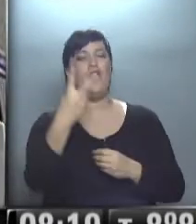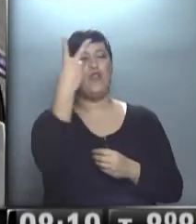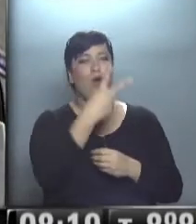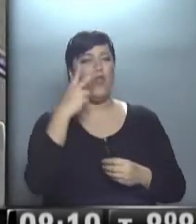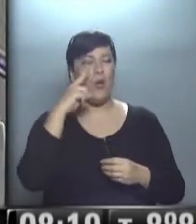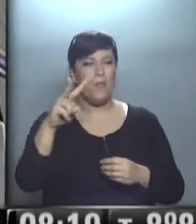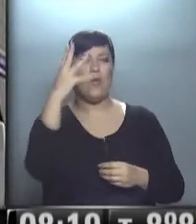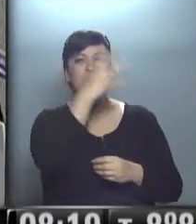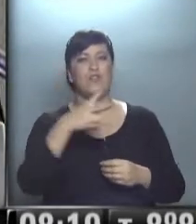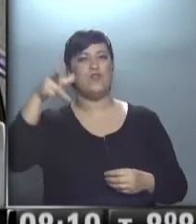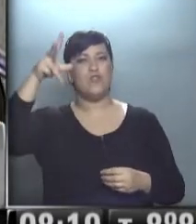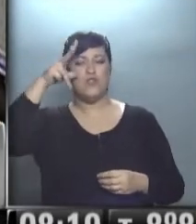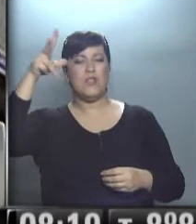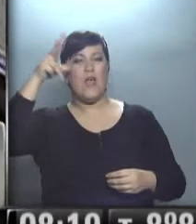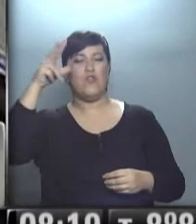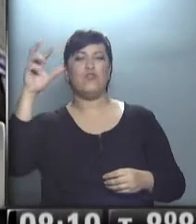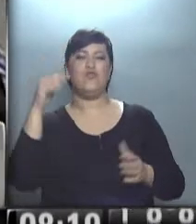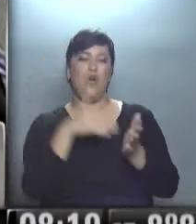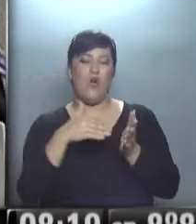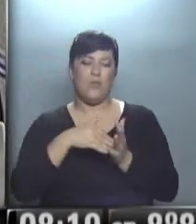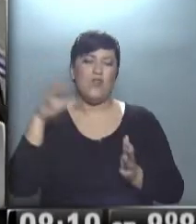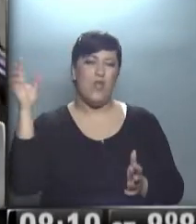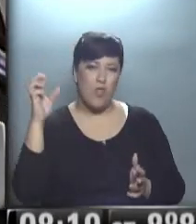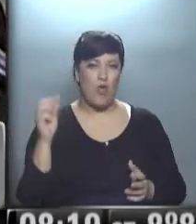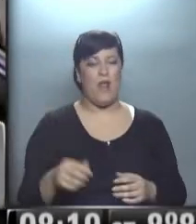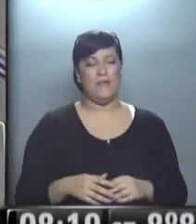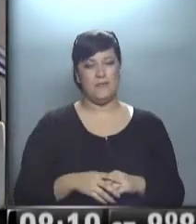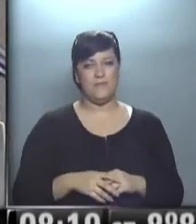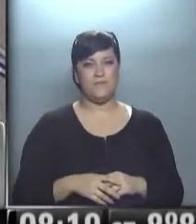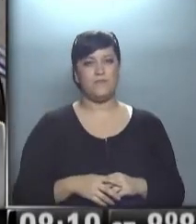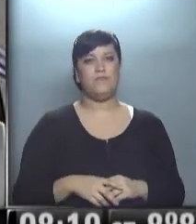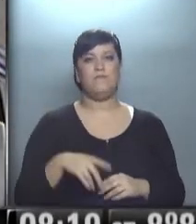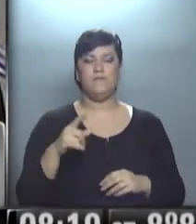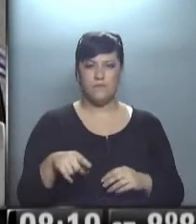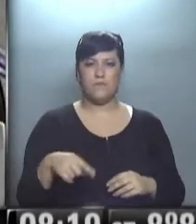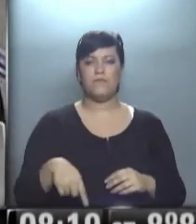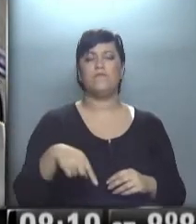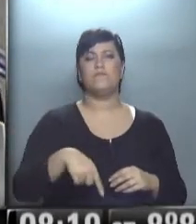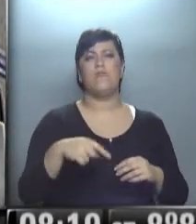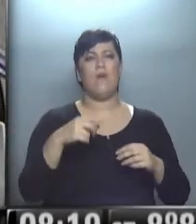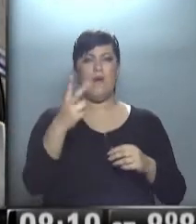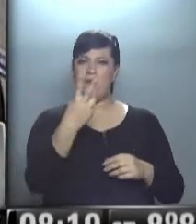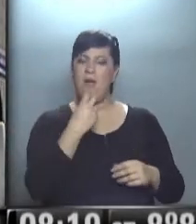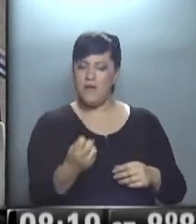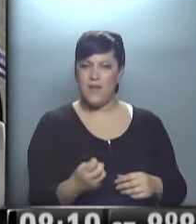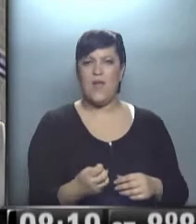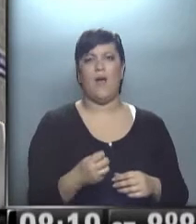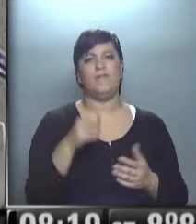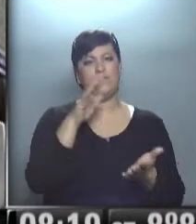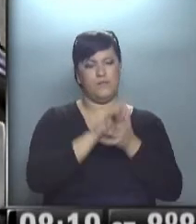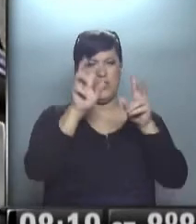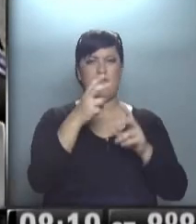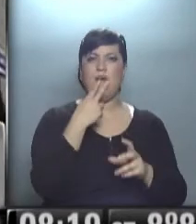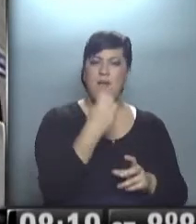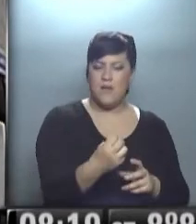millones de dólares de financiamiento esta diversificación de la matriz energética con energía hidroeléctrica